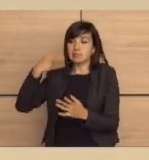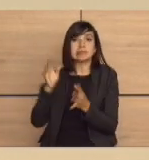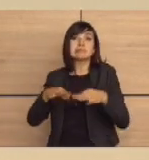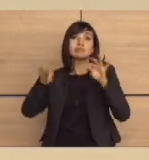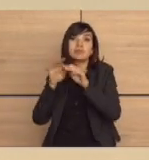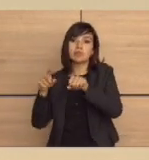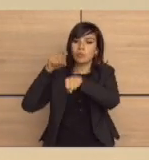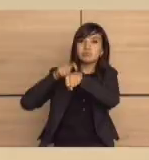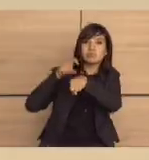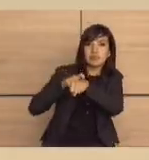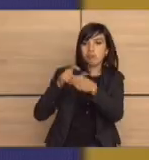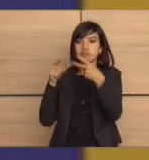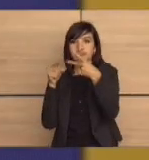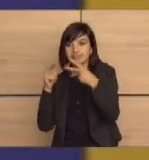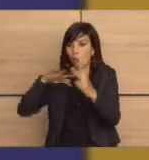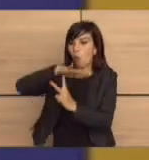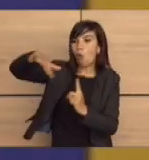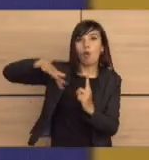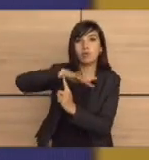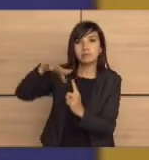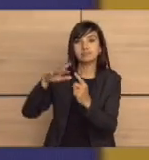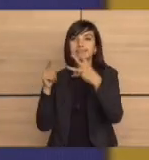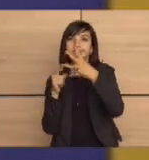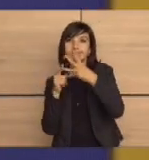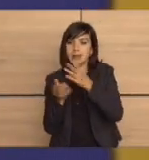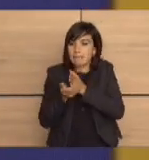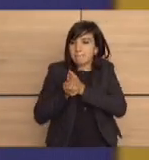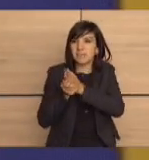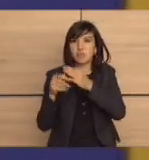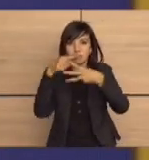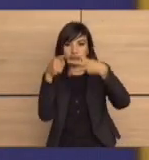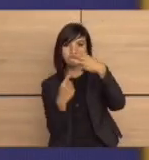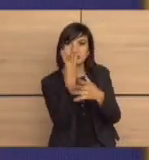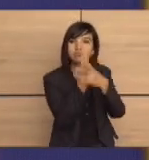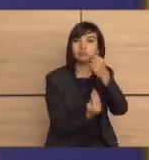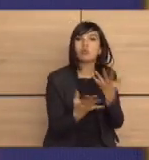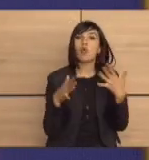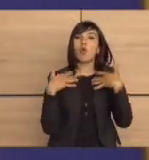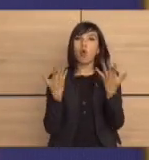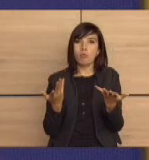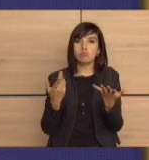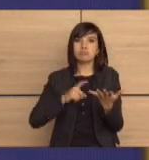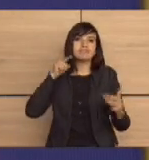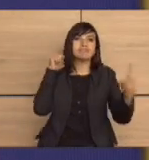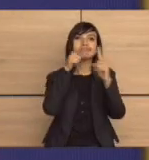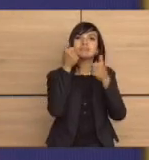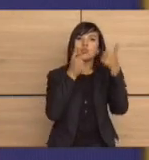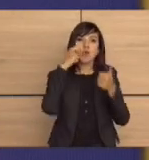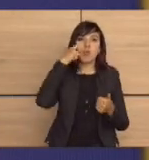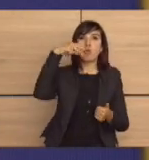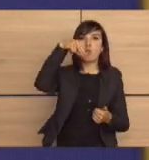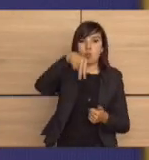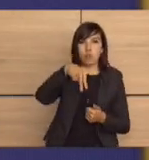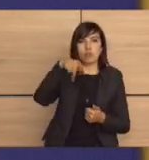y un método. Y eso tiene todo que ver con la ubicación del ser como un ser